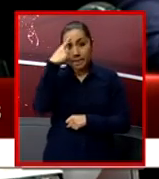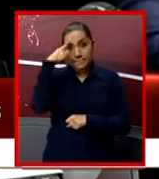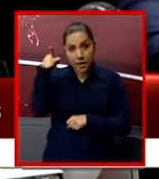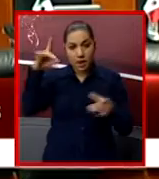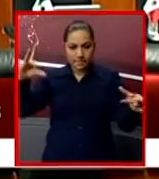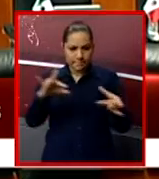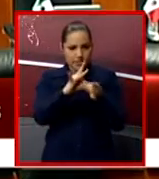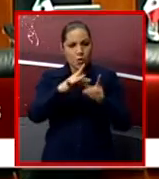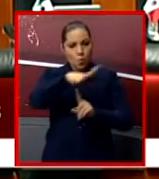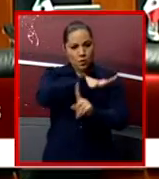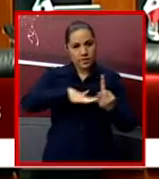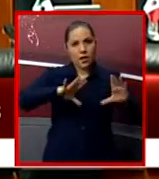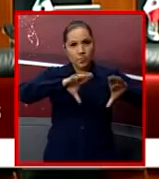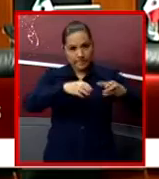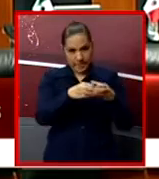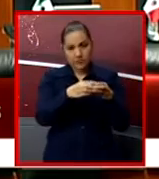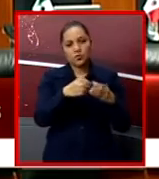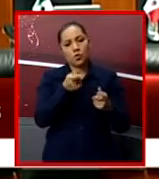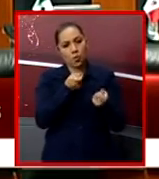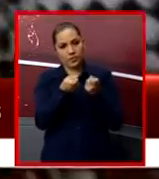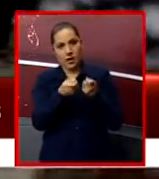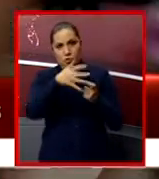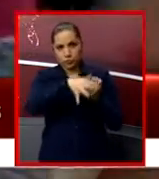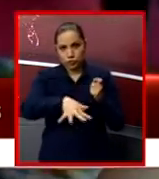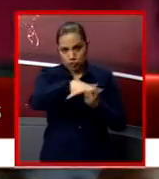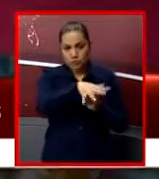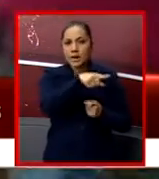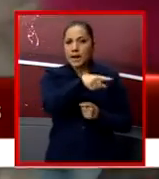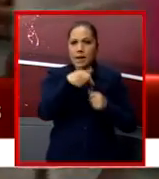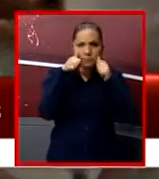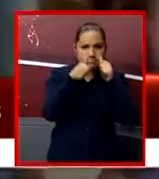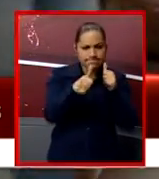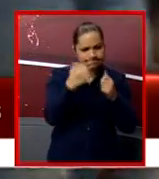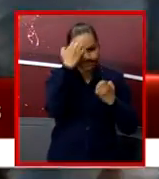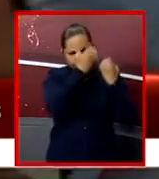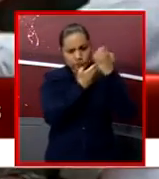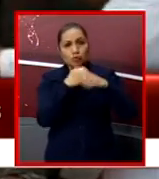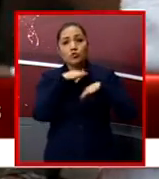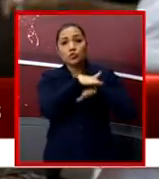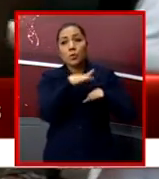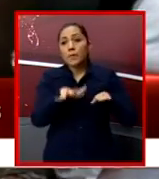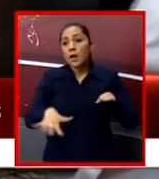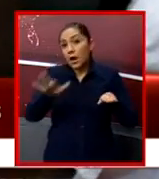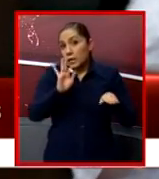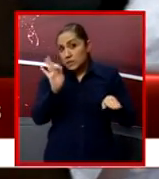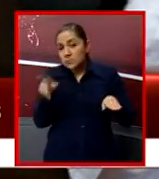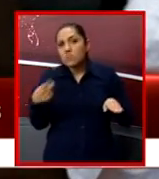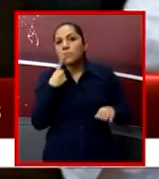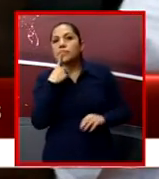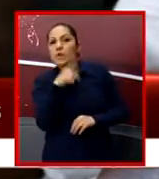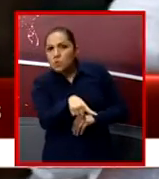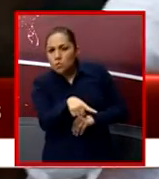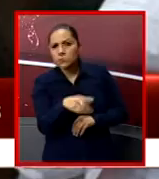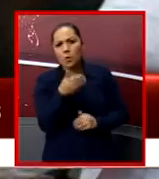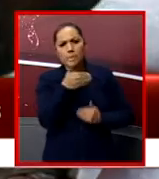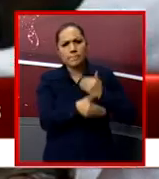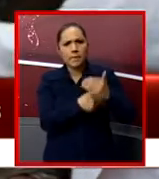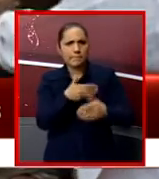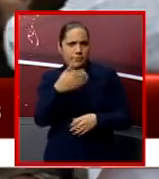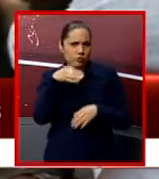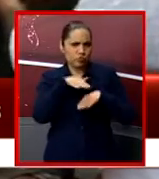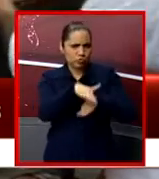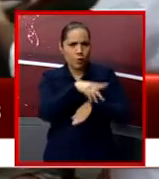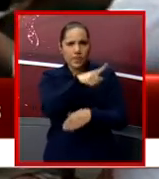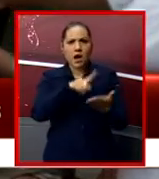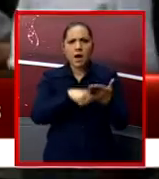para que a través de la Unidad de Operación Regional y Contraloría Social dé un seguimiento puntual a las probables denuncias y quejas que se pudieran seguir